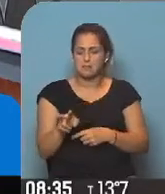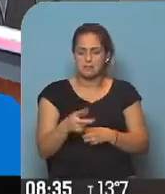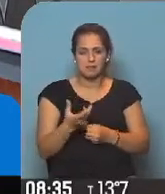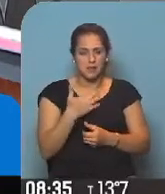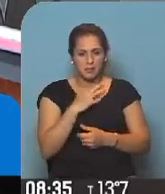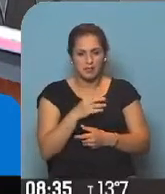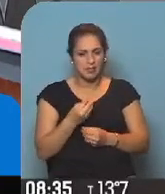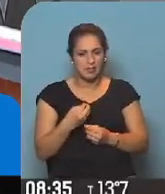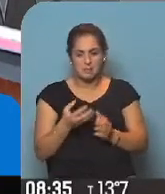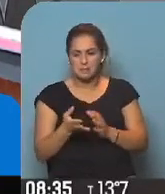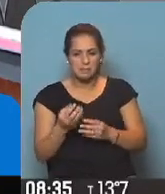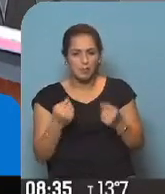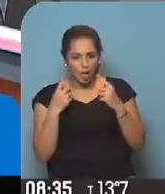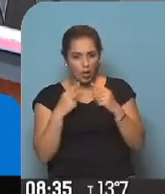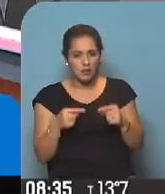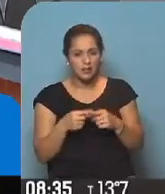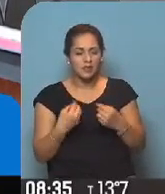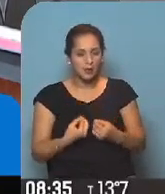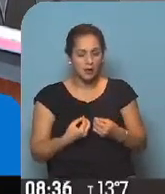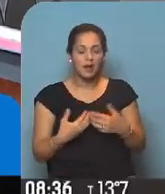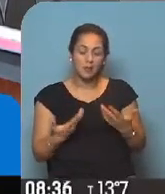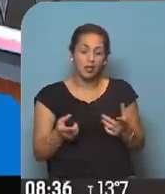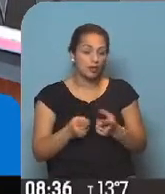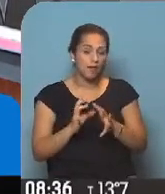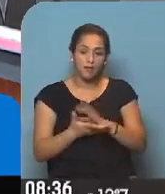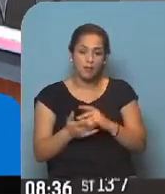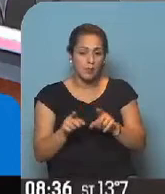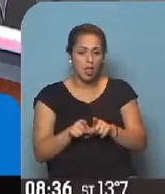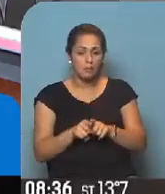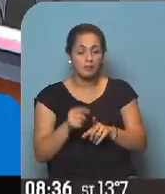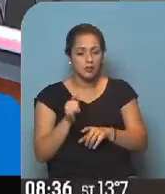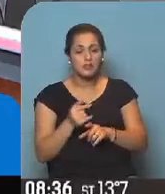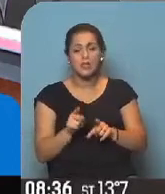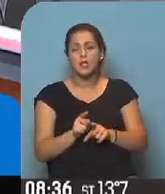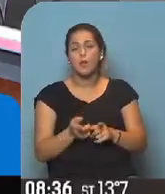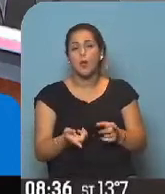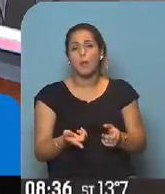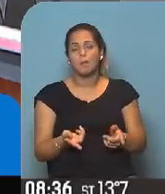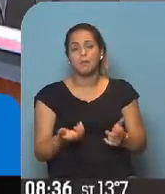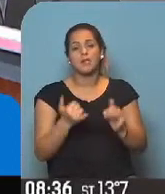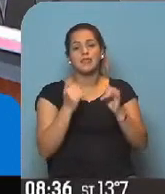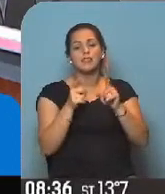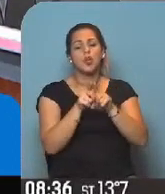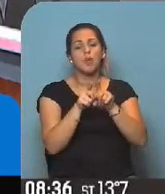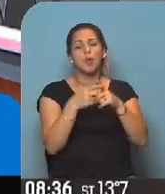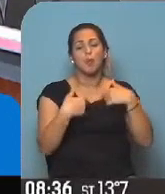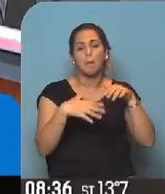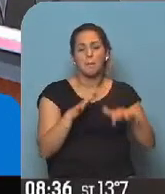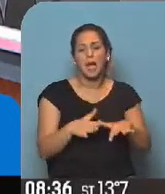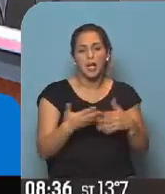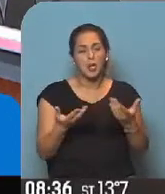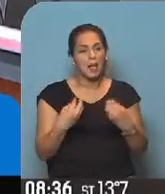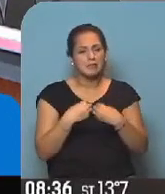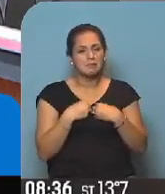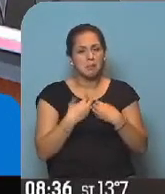era penosa que francia donde van si esto lo mismo pero si es como un parto es un mes un par otro ojo porque nadie